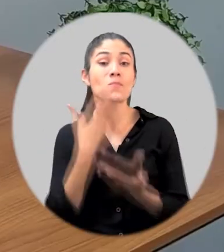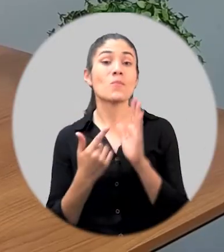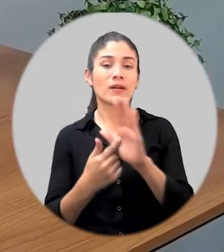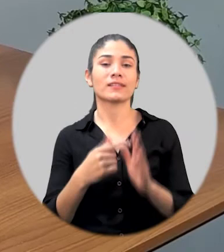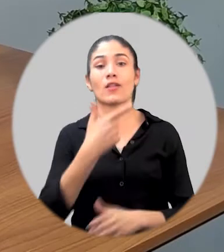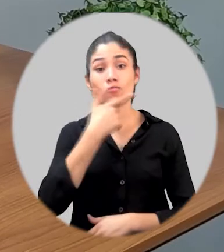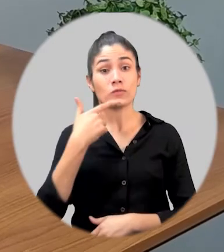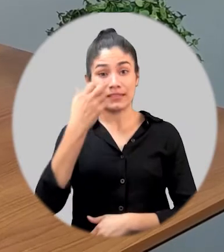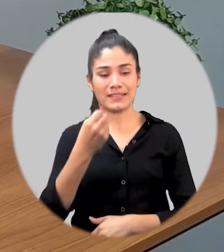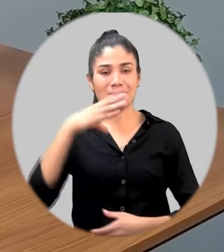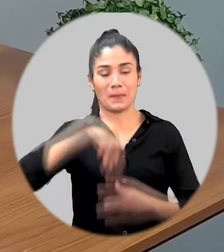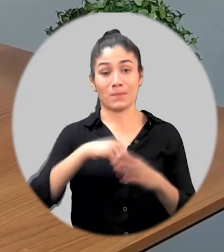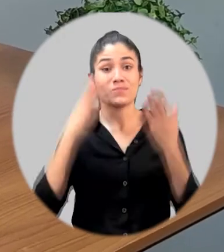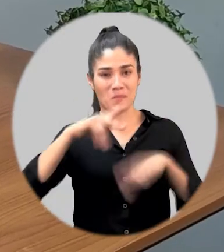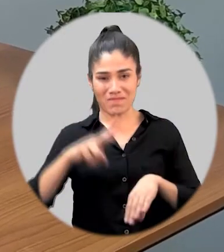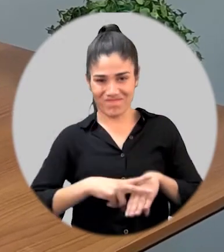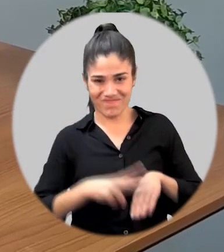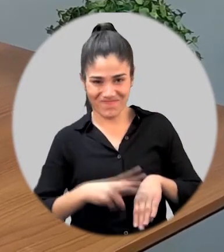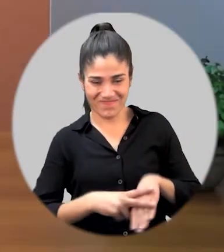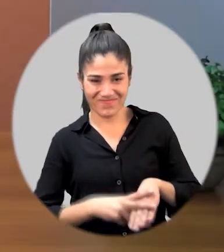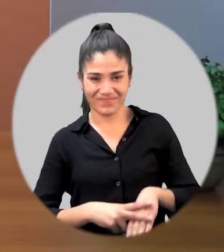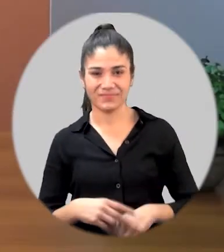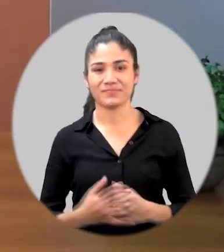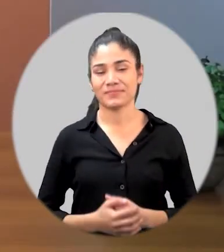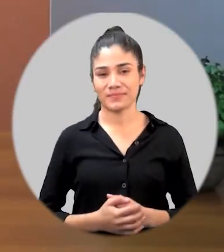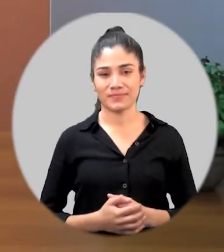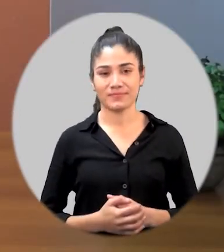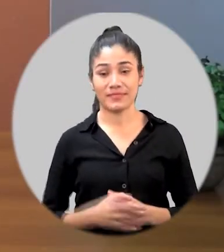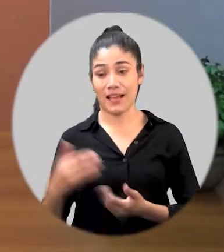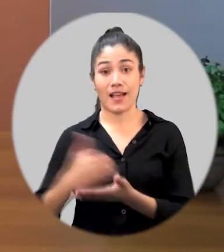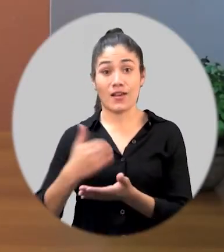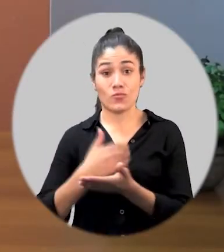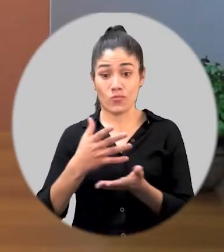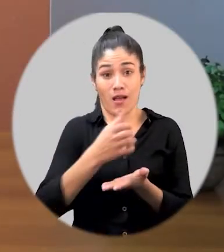paraguayo. Entonces, el dulce de leche colocamos en una manga pastelera.